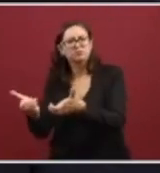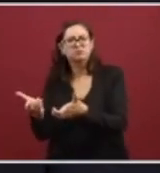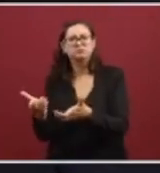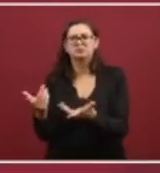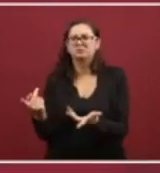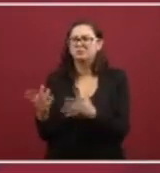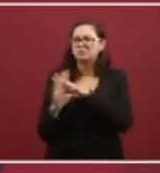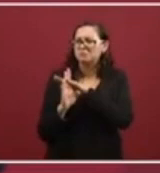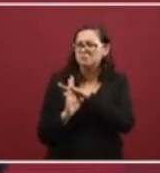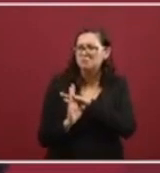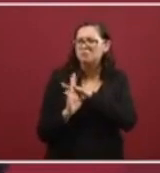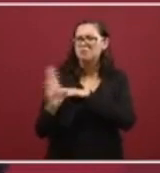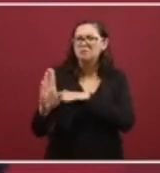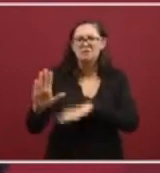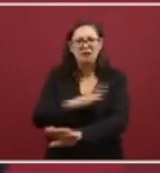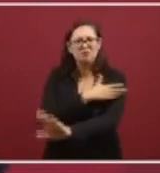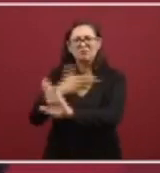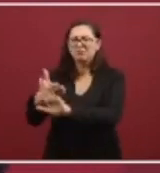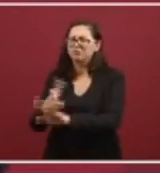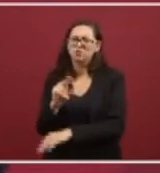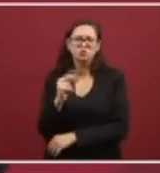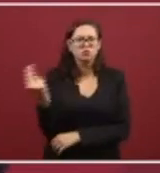el fenómeno migratorio,